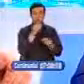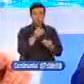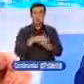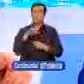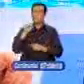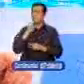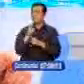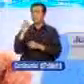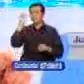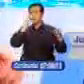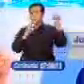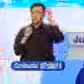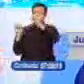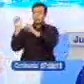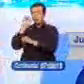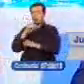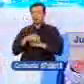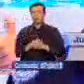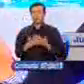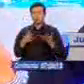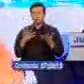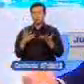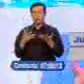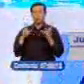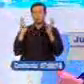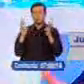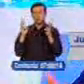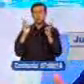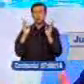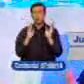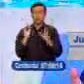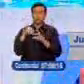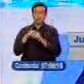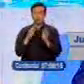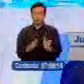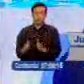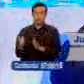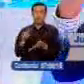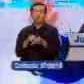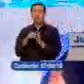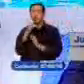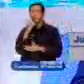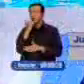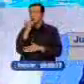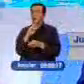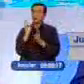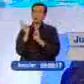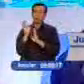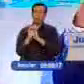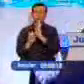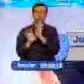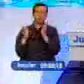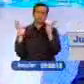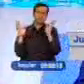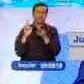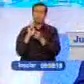Carlos, hay observaciones que obviamente están amparadas en el marco del ordenamiento interno, es decir, no requieren ningún tipo de reforma constitucional, ningún